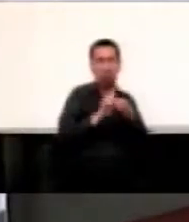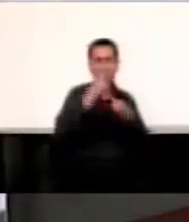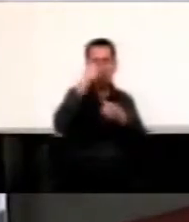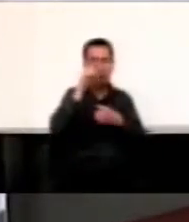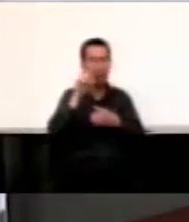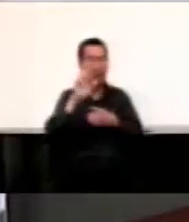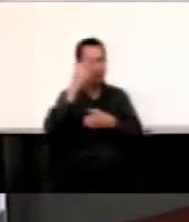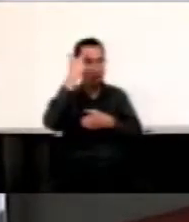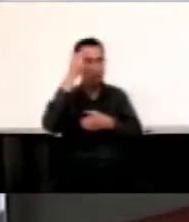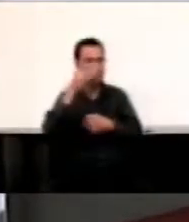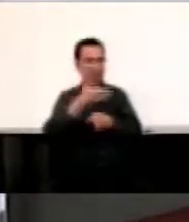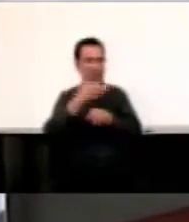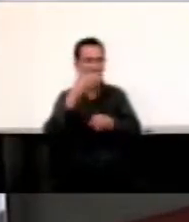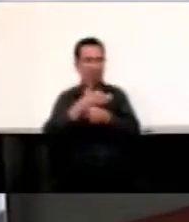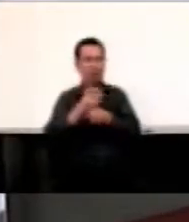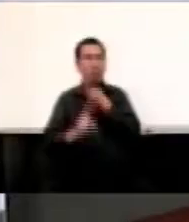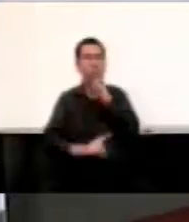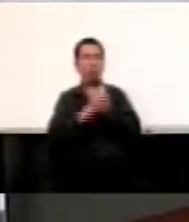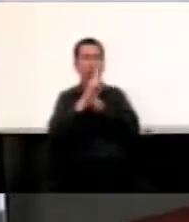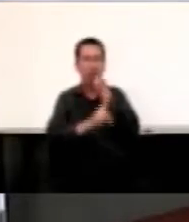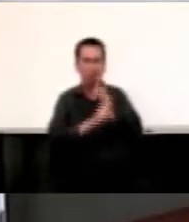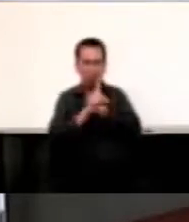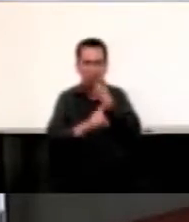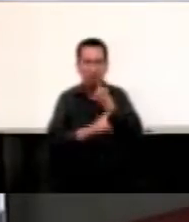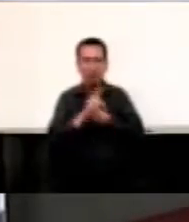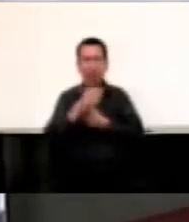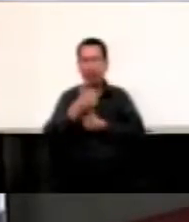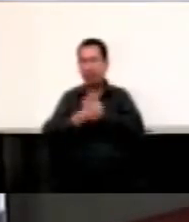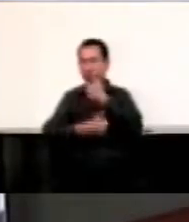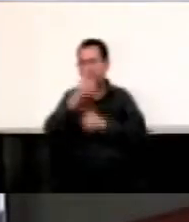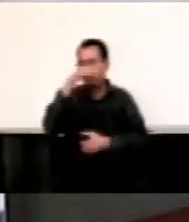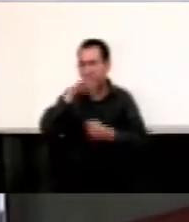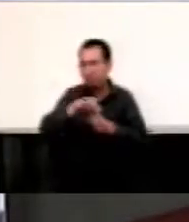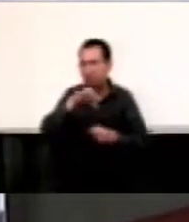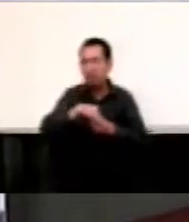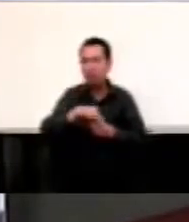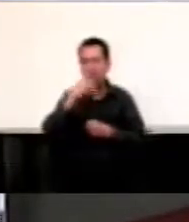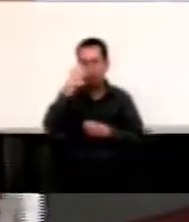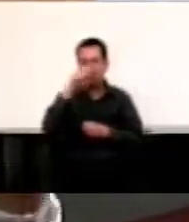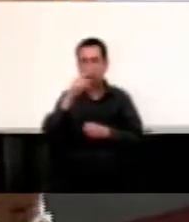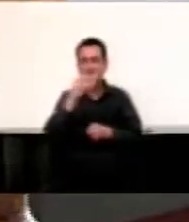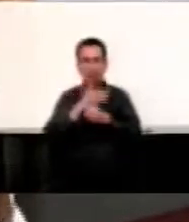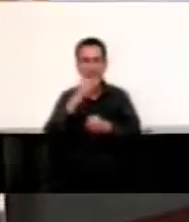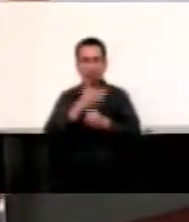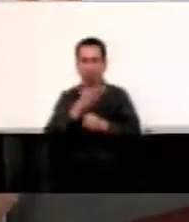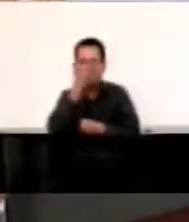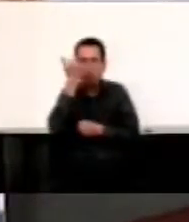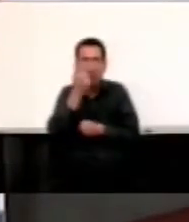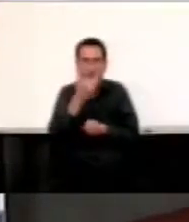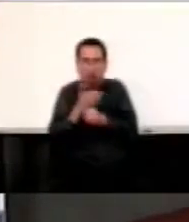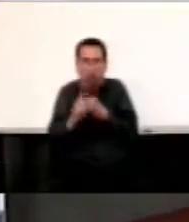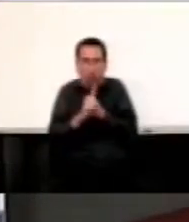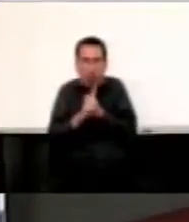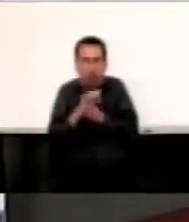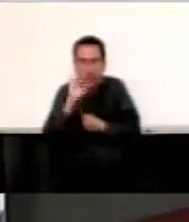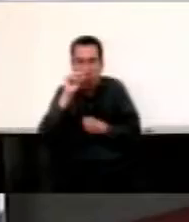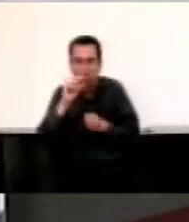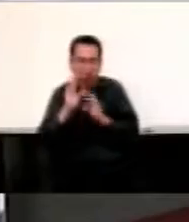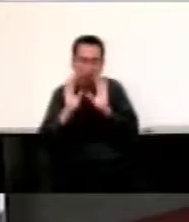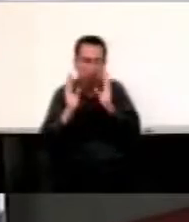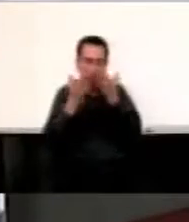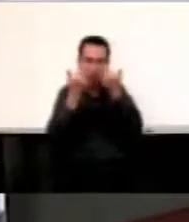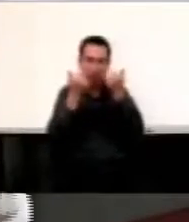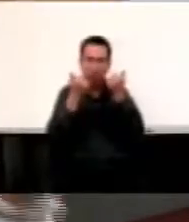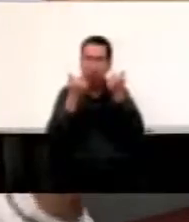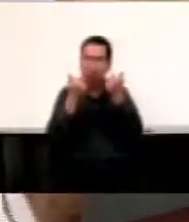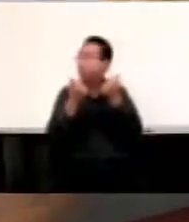está olvidando cuando hablamos de la crisis de la democracia, que bueno, de entrada no sé si está en crisis nuestra democracia, ¿no? Ese